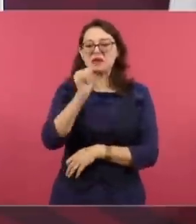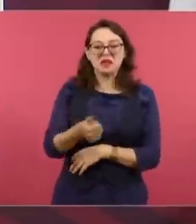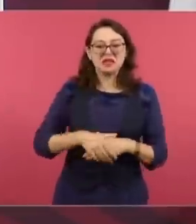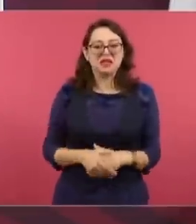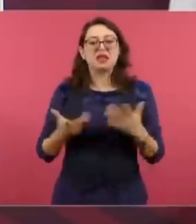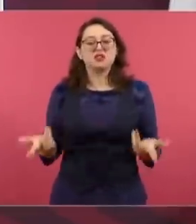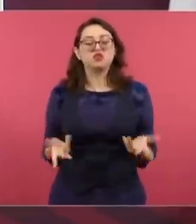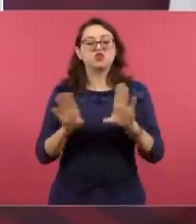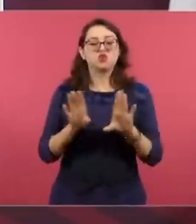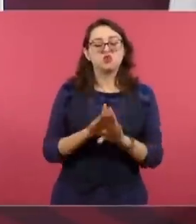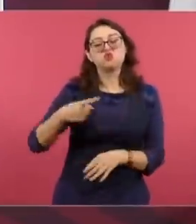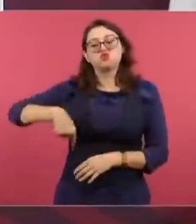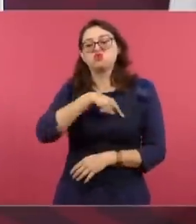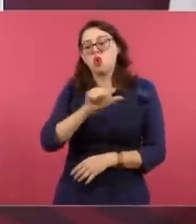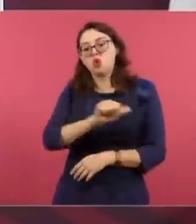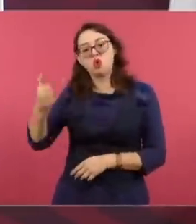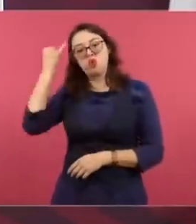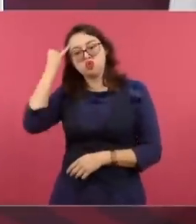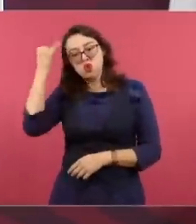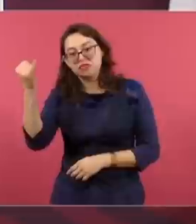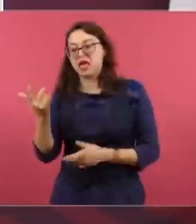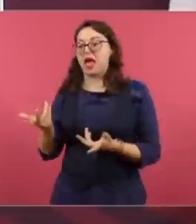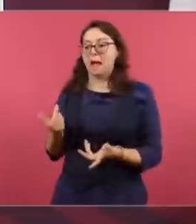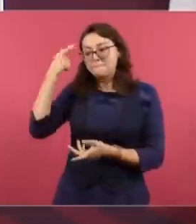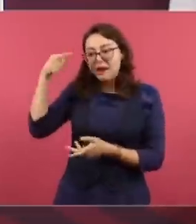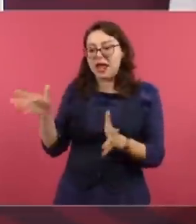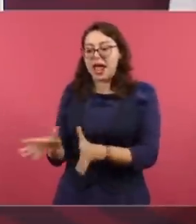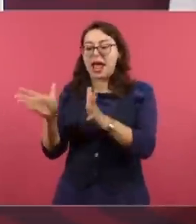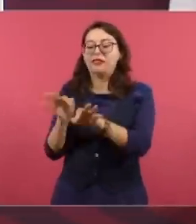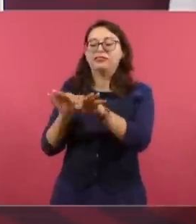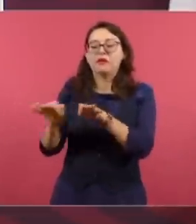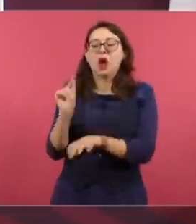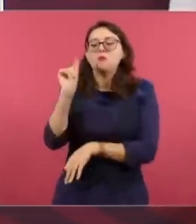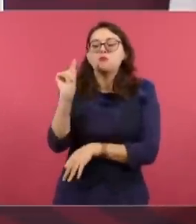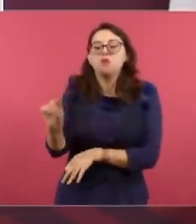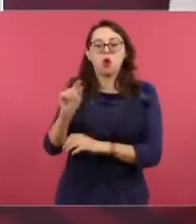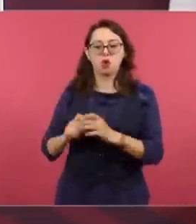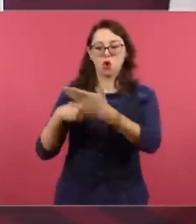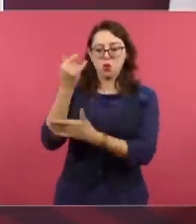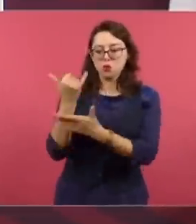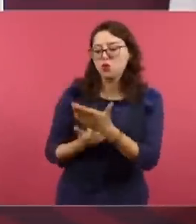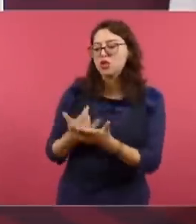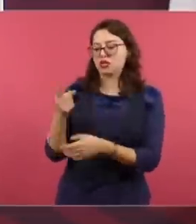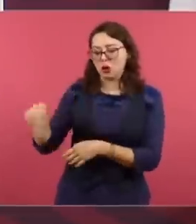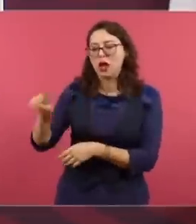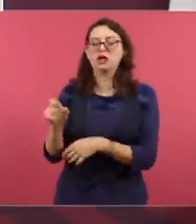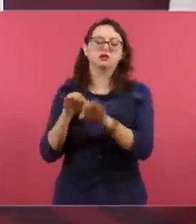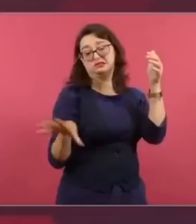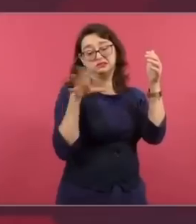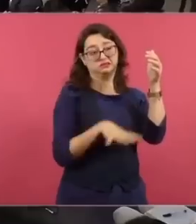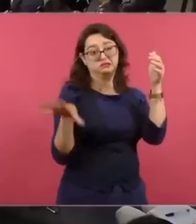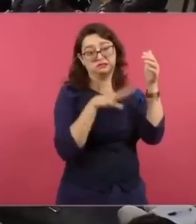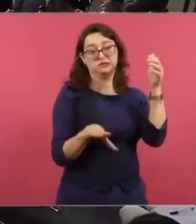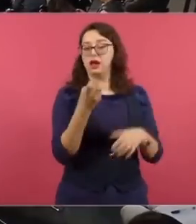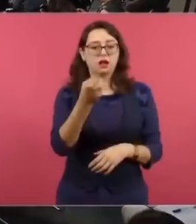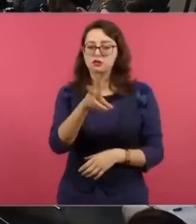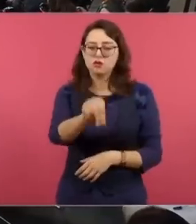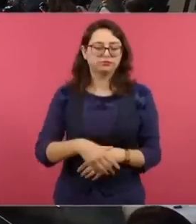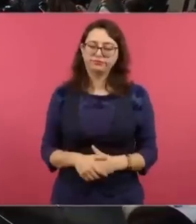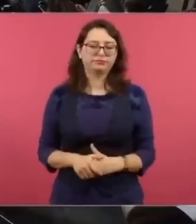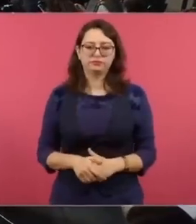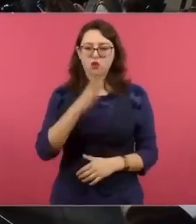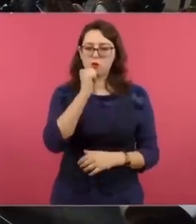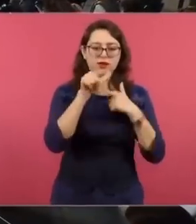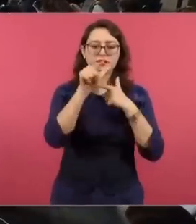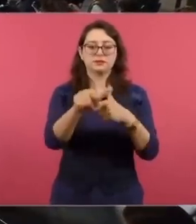el ciclón las Guacamayas la producción de café orgánico de ciertos productos para que la gente realmente pudiera trabajar en las condiciones que quería tenemos que